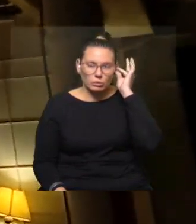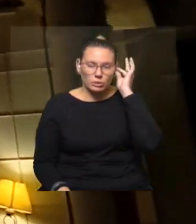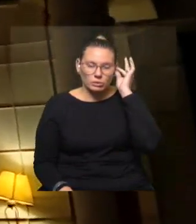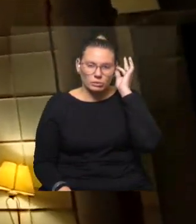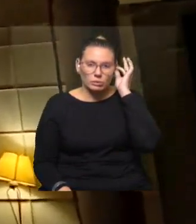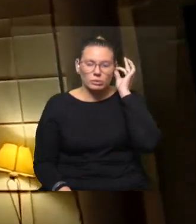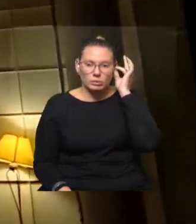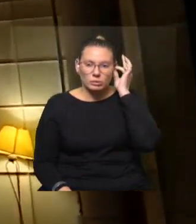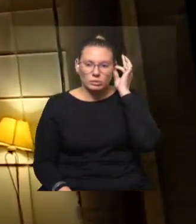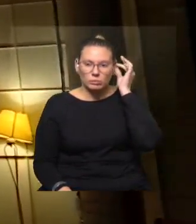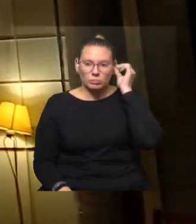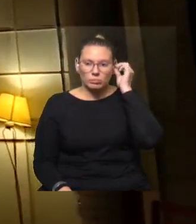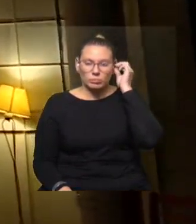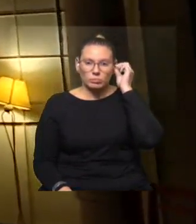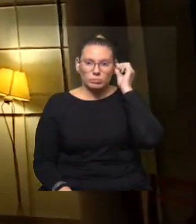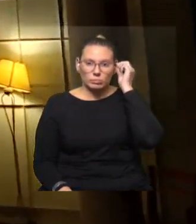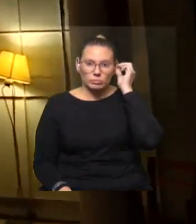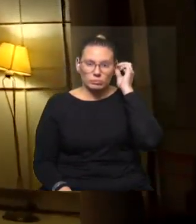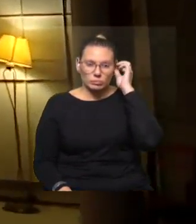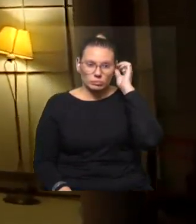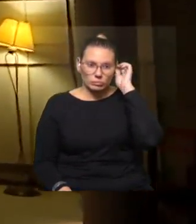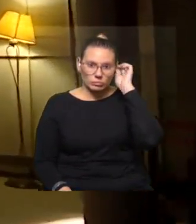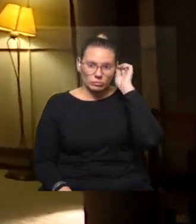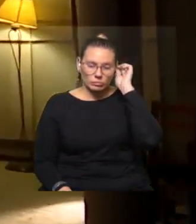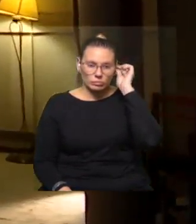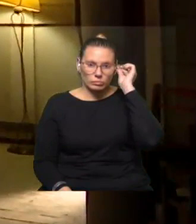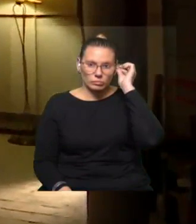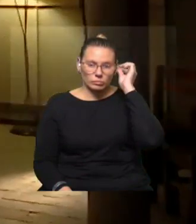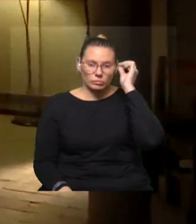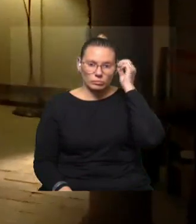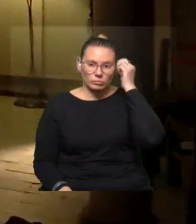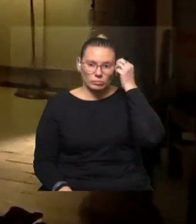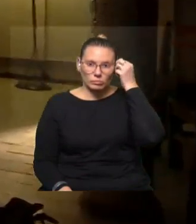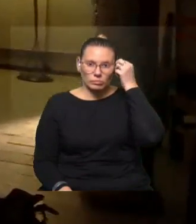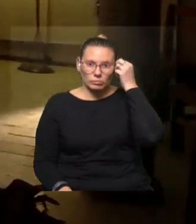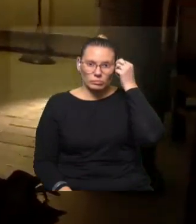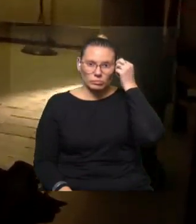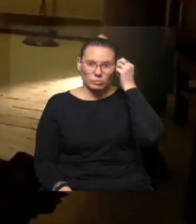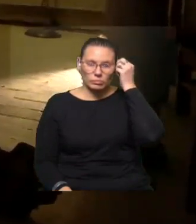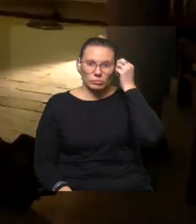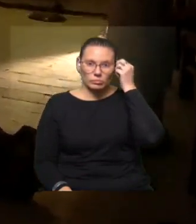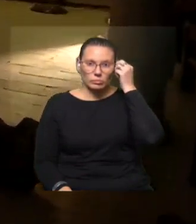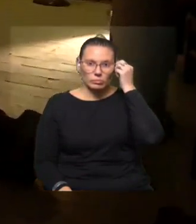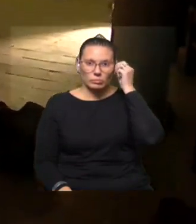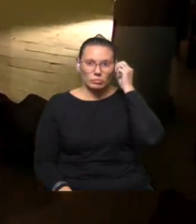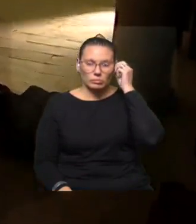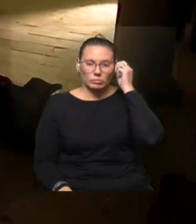de ver reflejado eso en Al momento de estar haciendo la obra y en el post Sí mira nosotros estamos acá en este sótano y